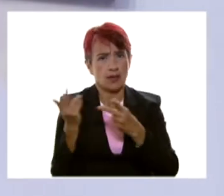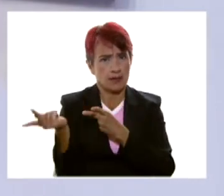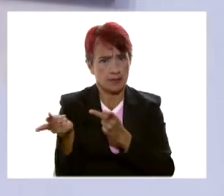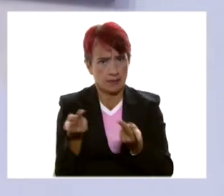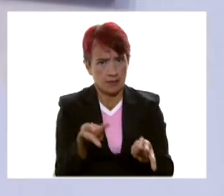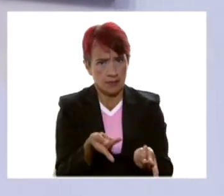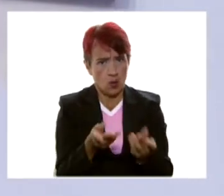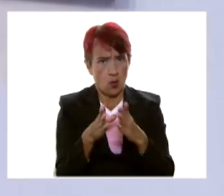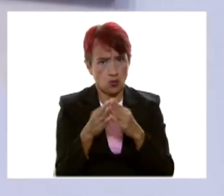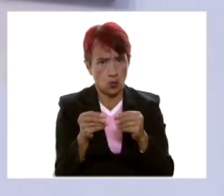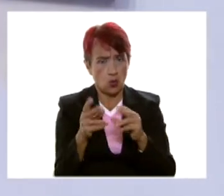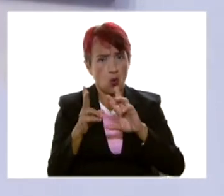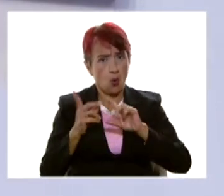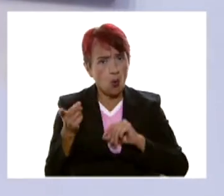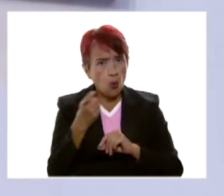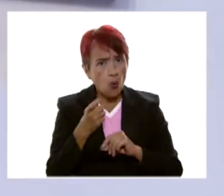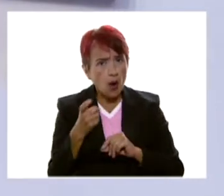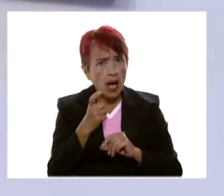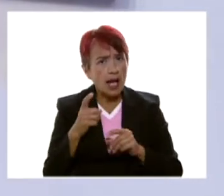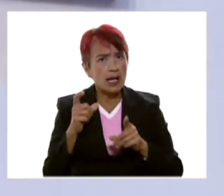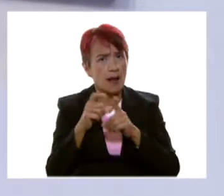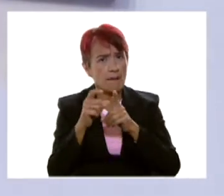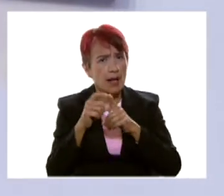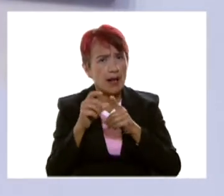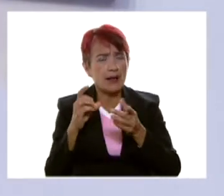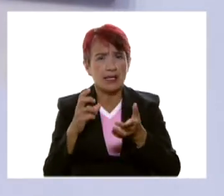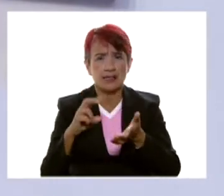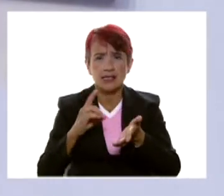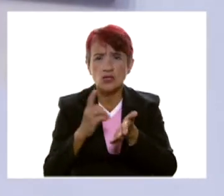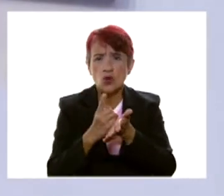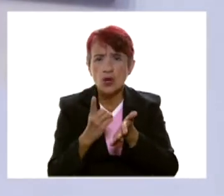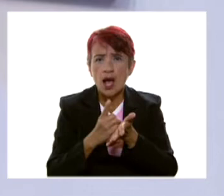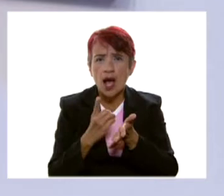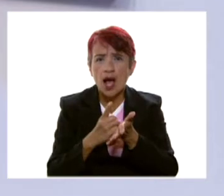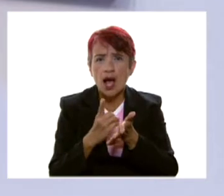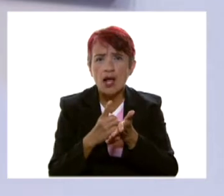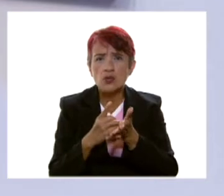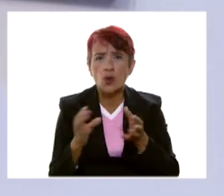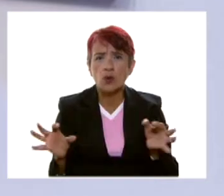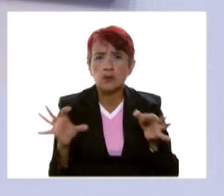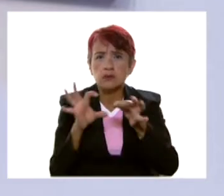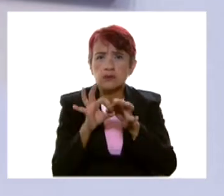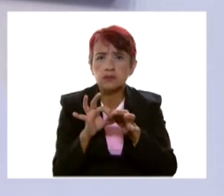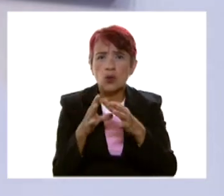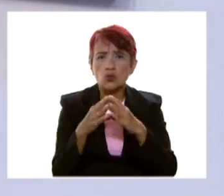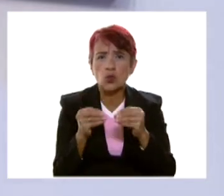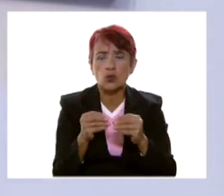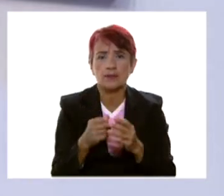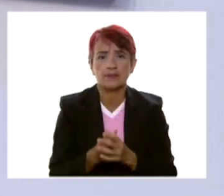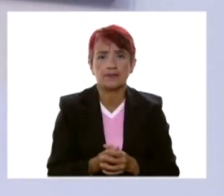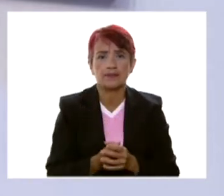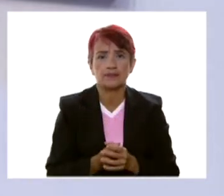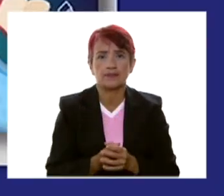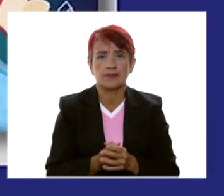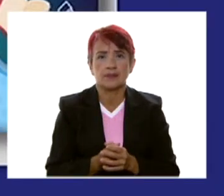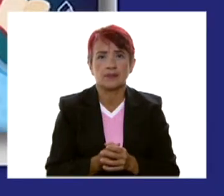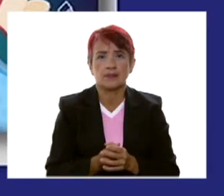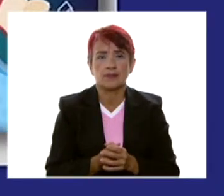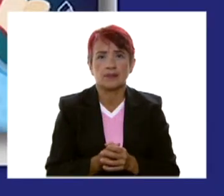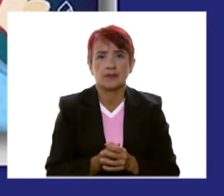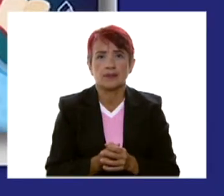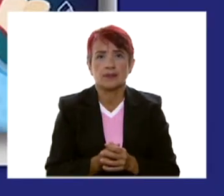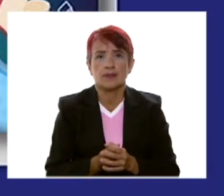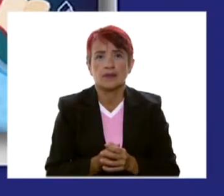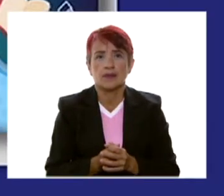a que busquen este término, a ver si lo consiguen y lo podemos socializar. Why y